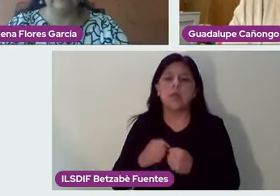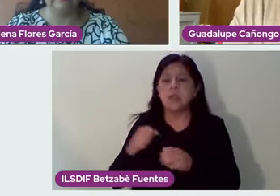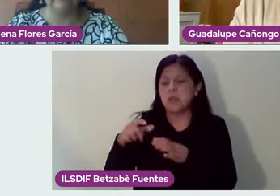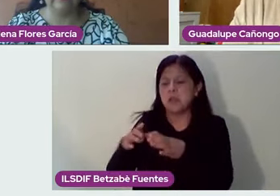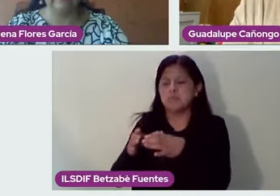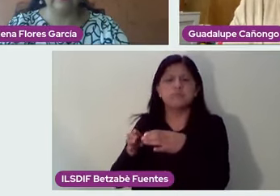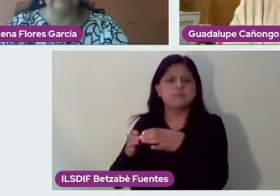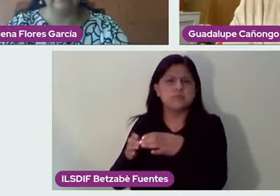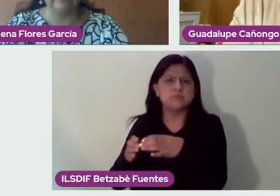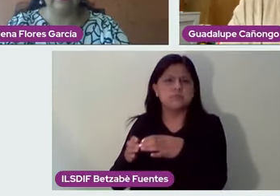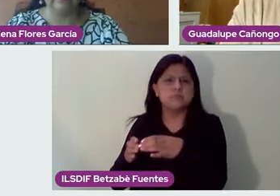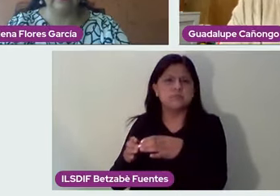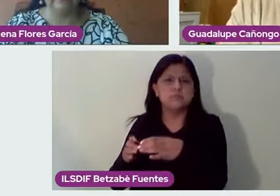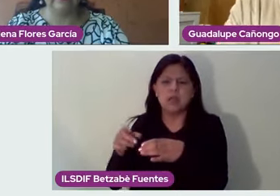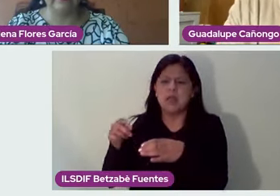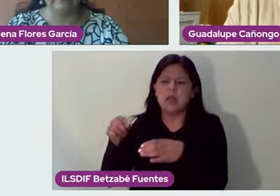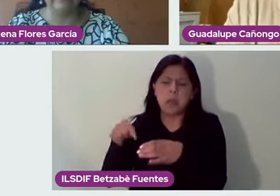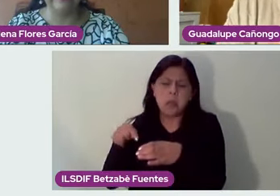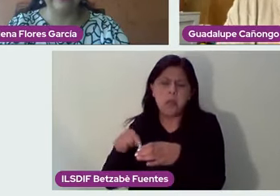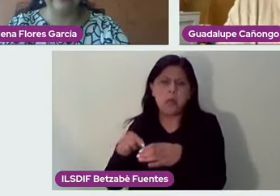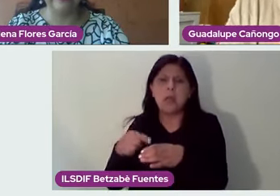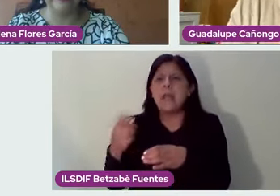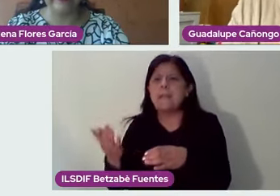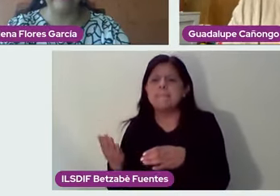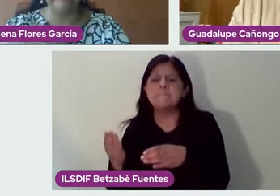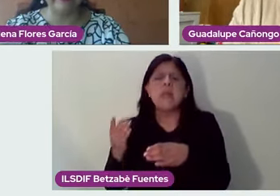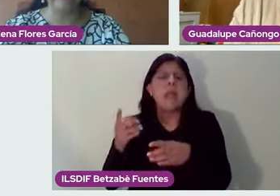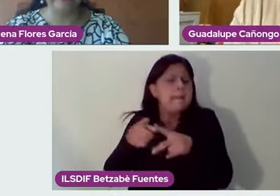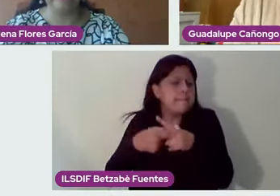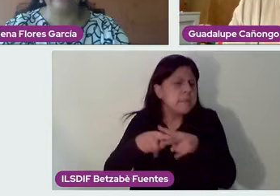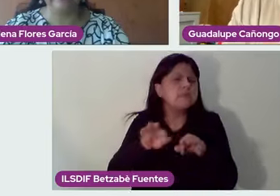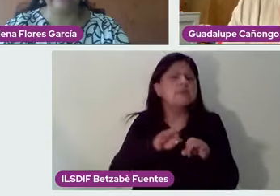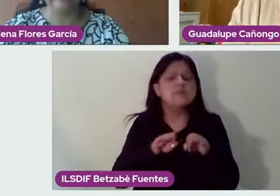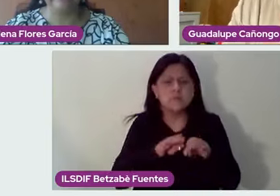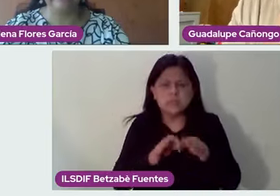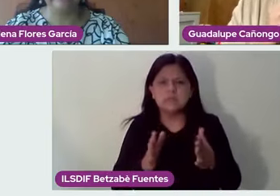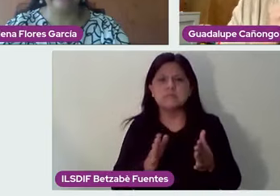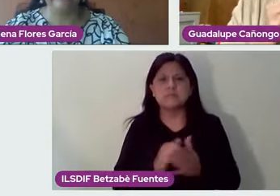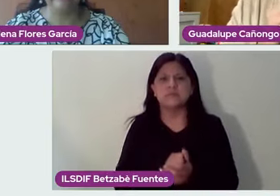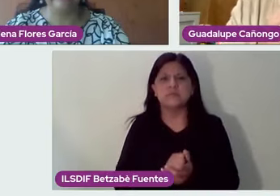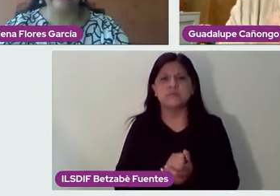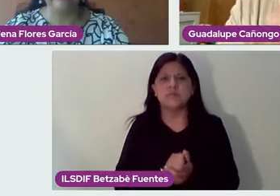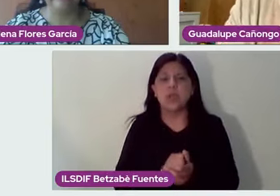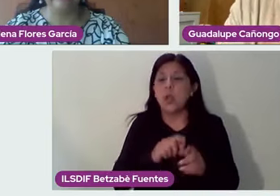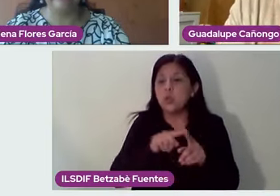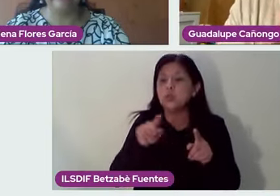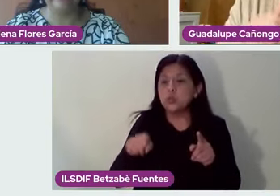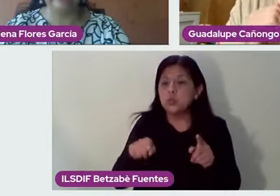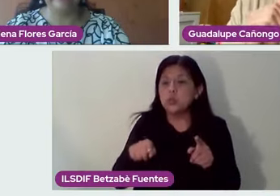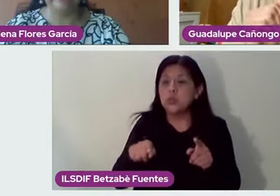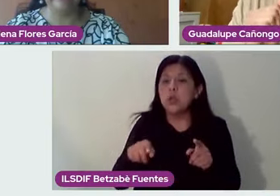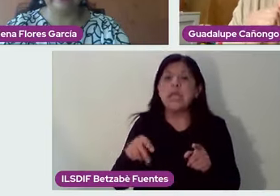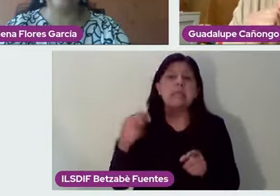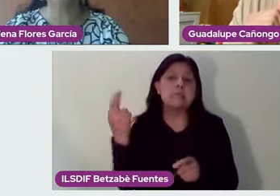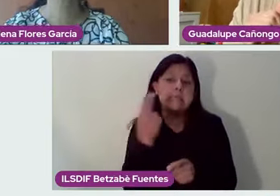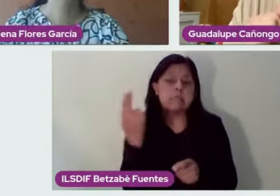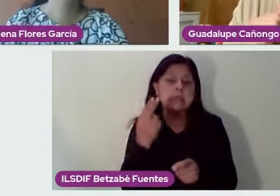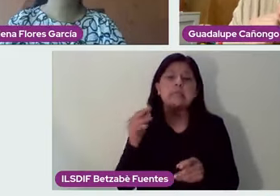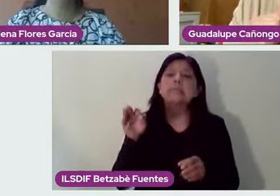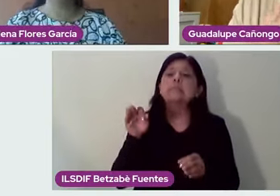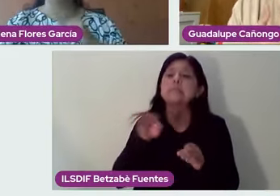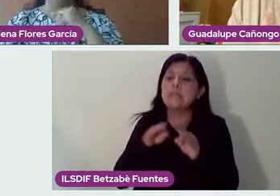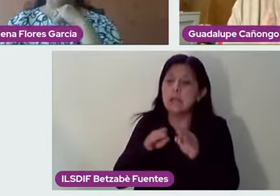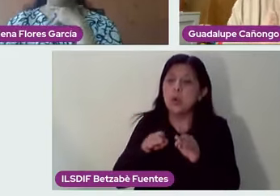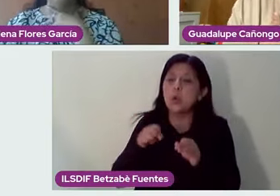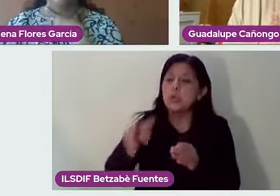pensemos en una persona joven que llega a un empleo y que de repente le dicen, vas a tener que trabajar con este software y con este